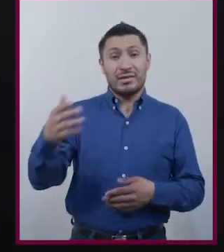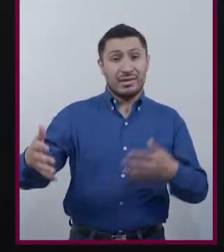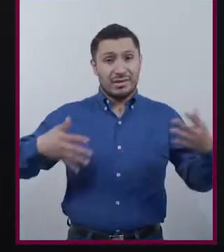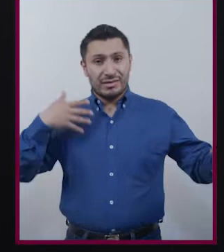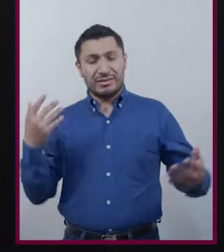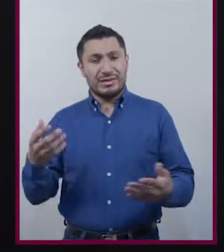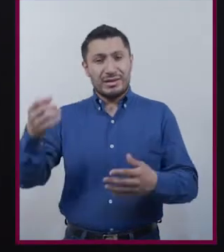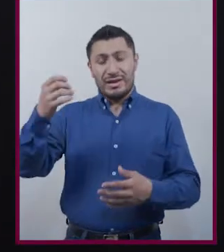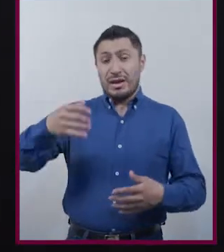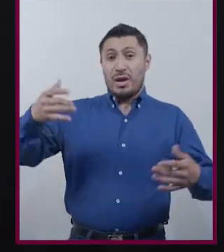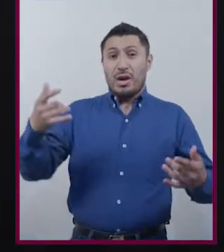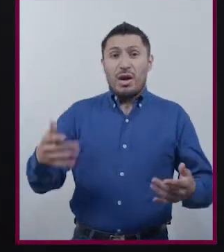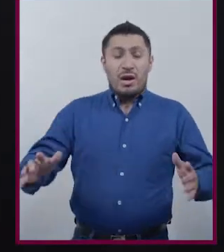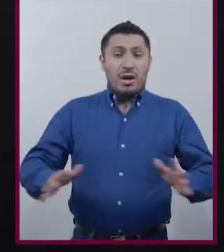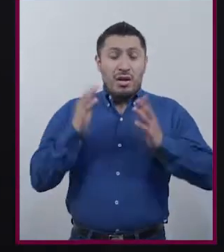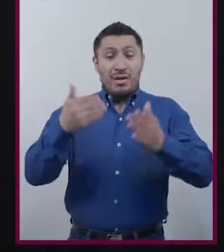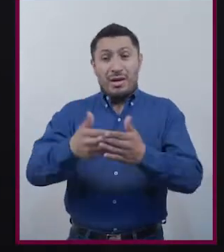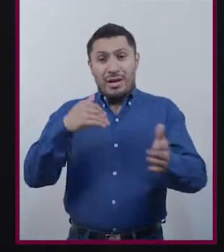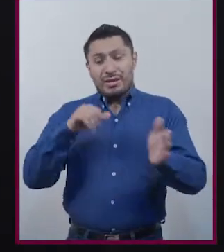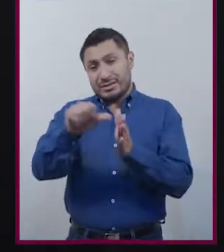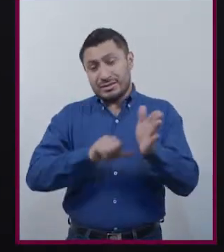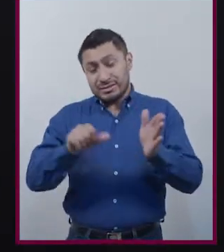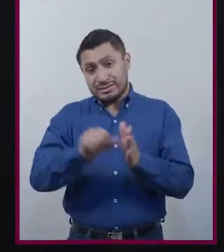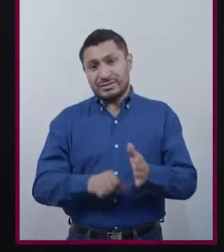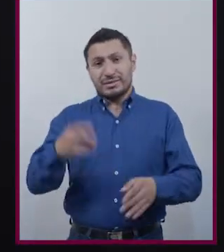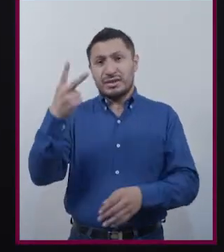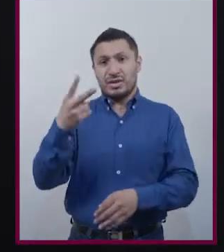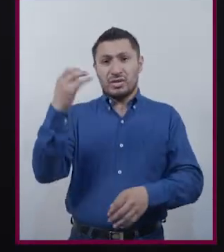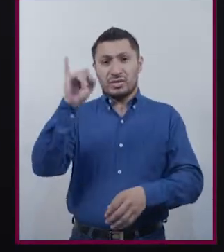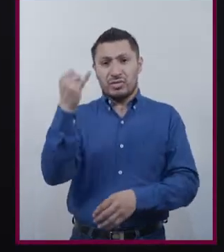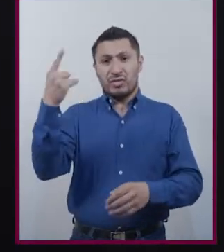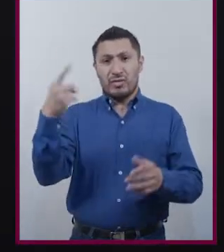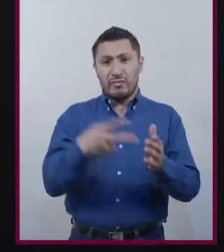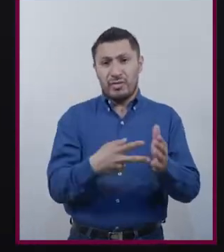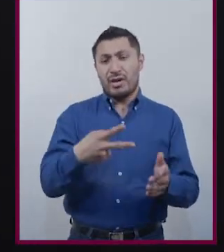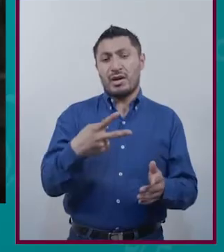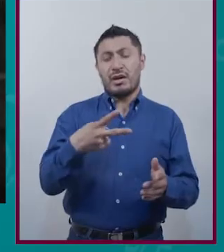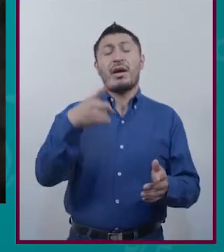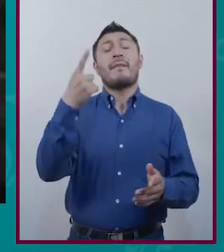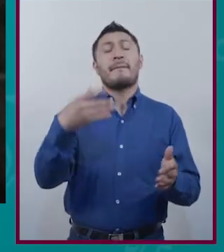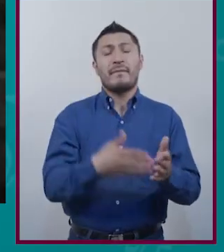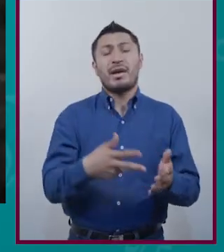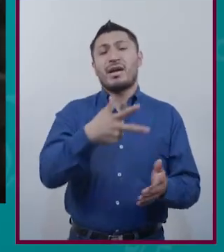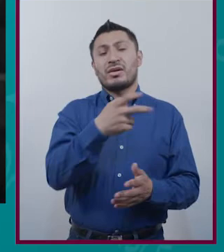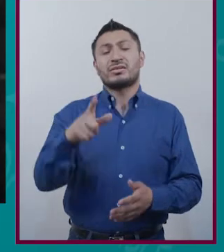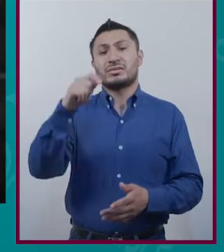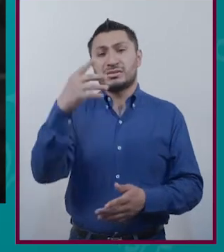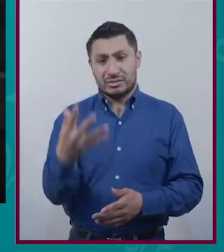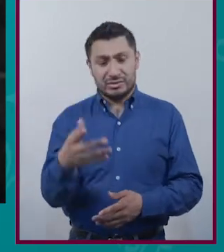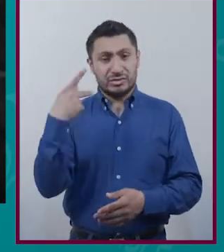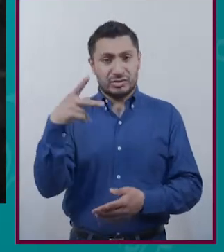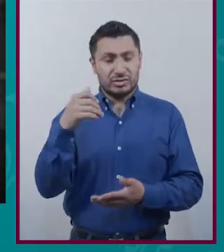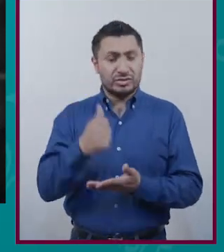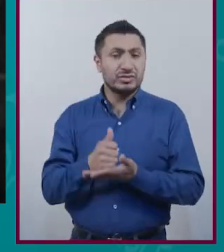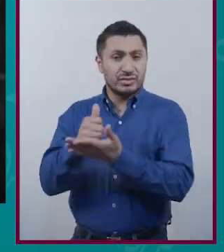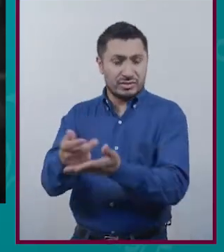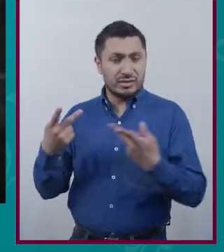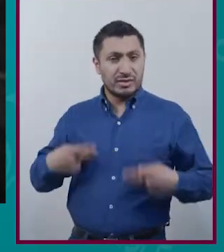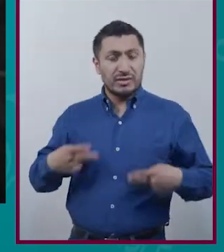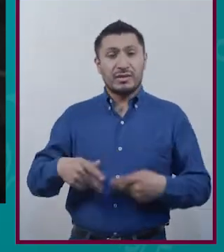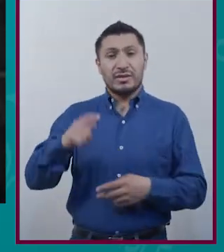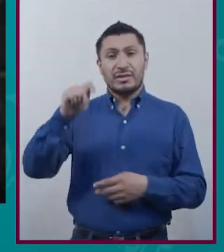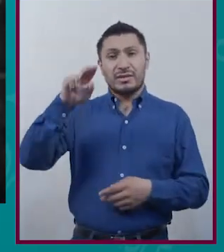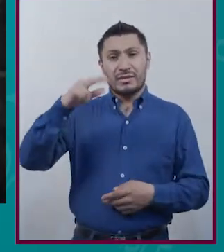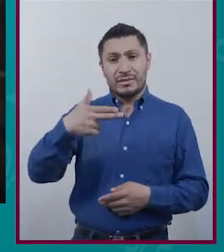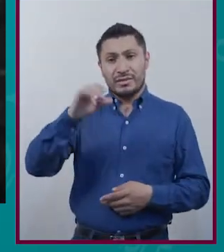inició unos meses atrás, la tarde del 2 de junio de 1875, cuando su ayudante Thomas Augusto Watson